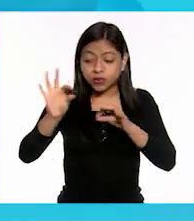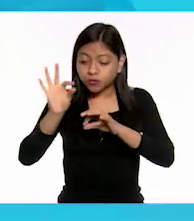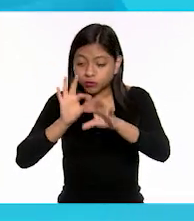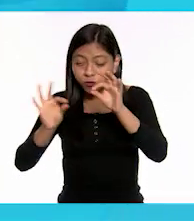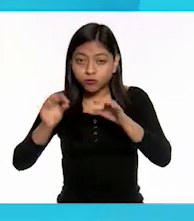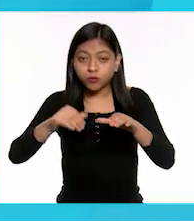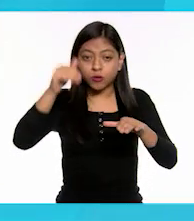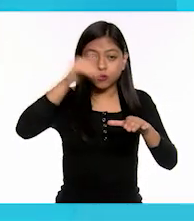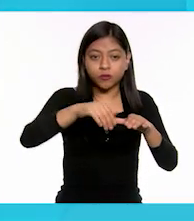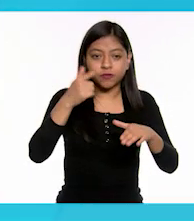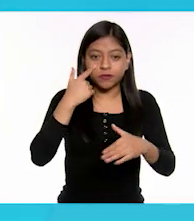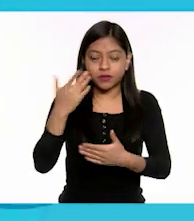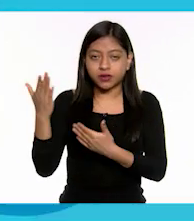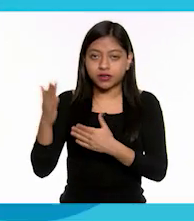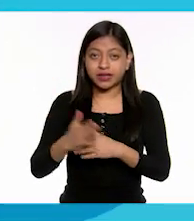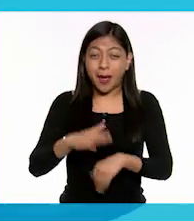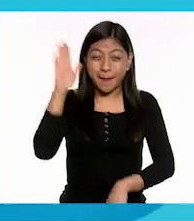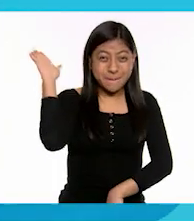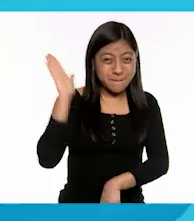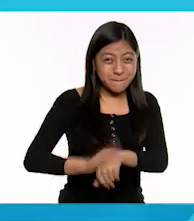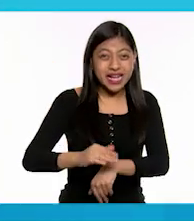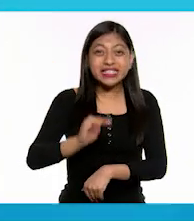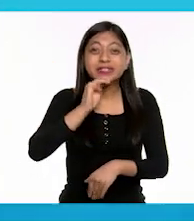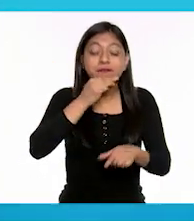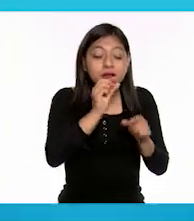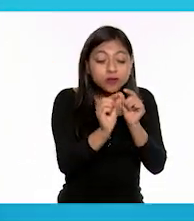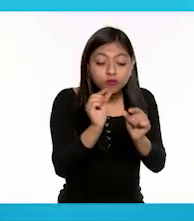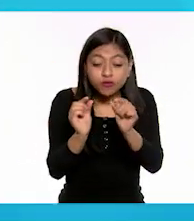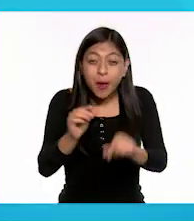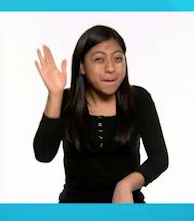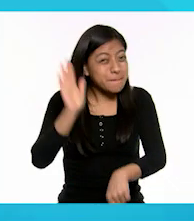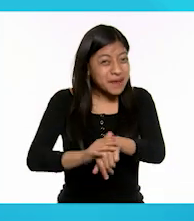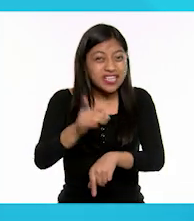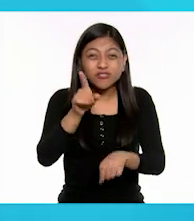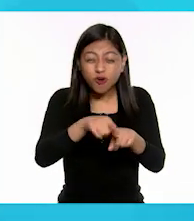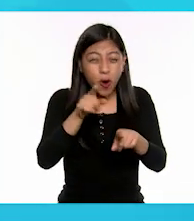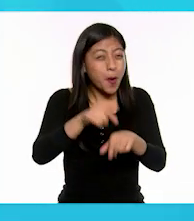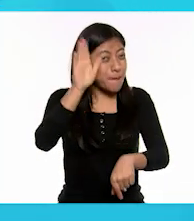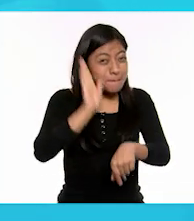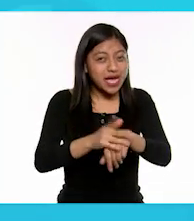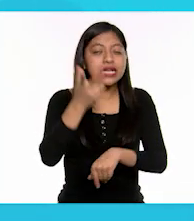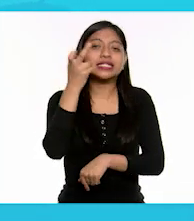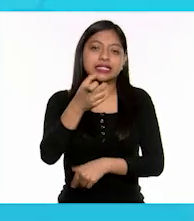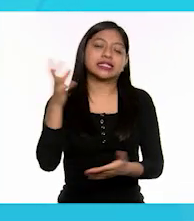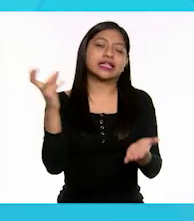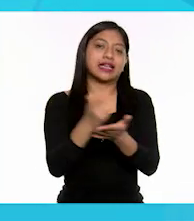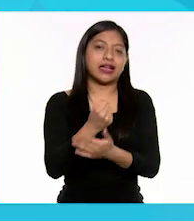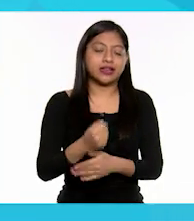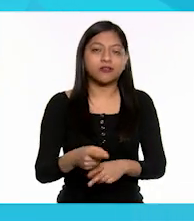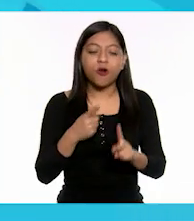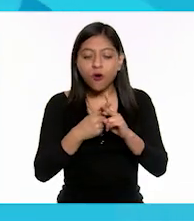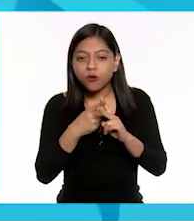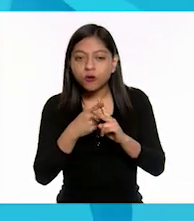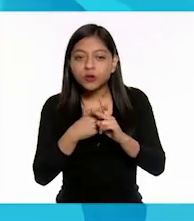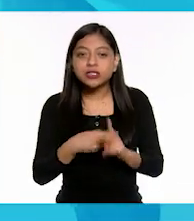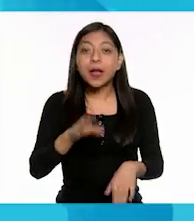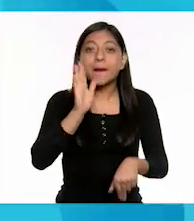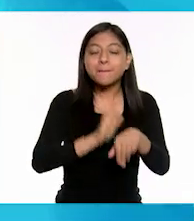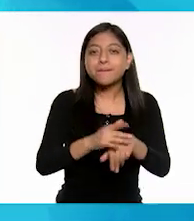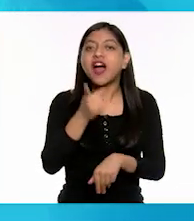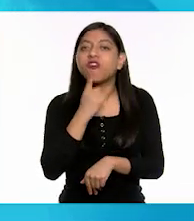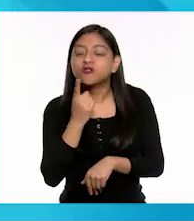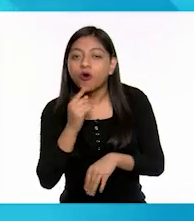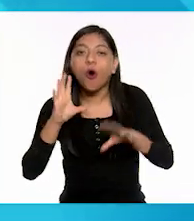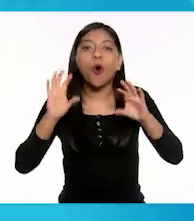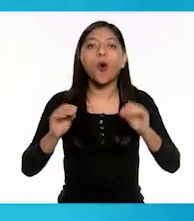estamos escogiendo cual quien entró más o qué enero menos ahorita lo vamos a contar quién entró menos vas kings